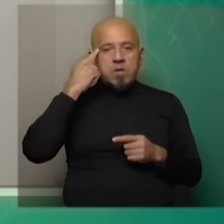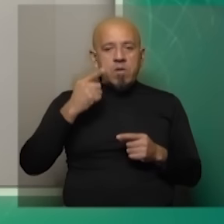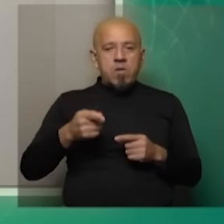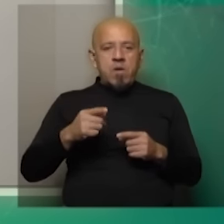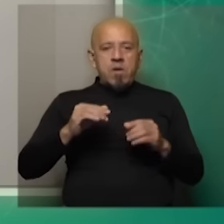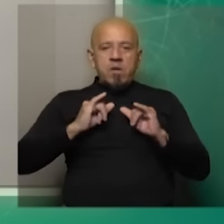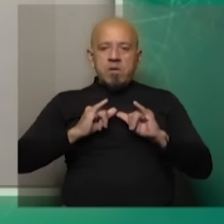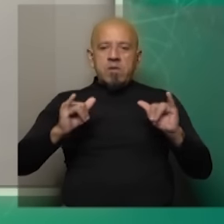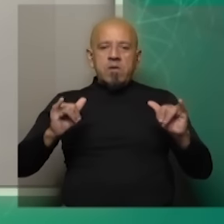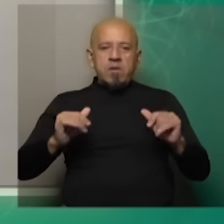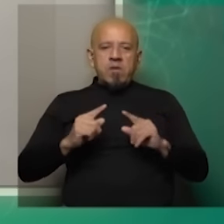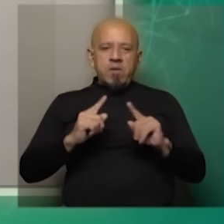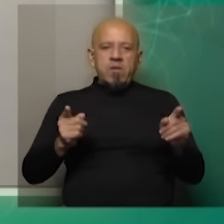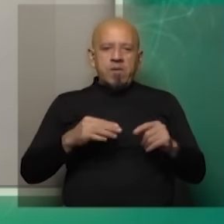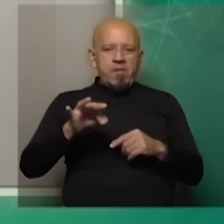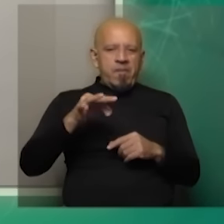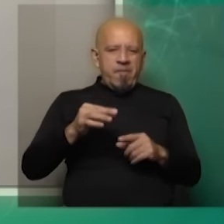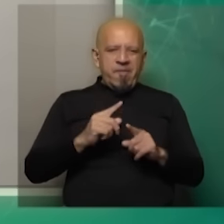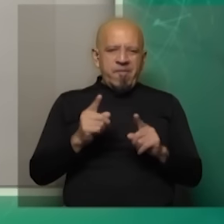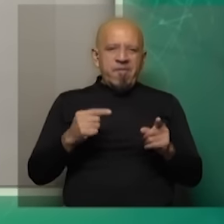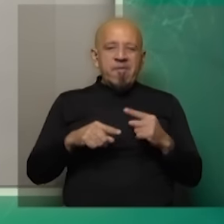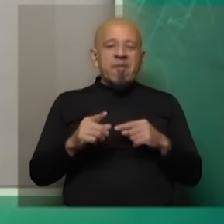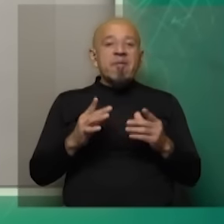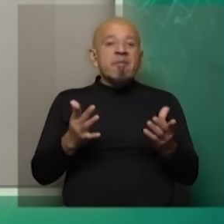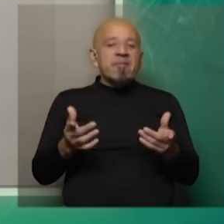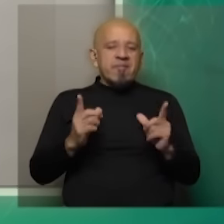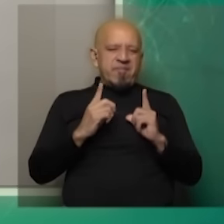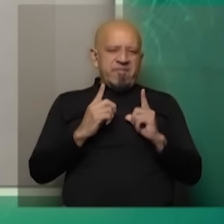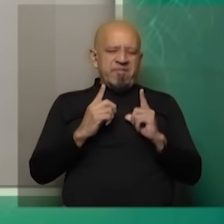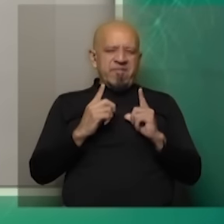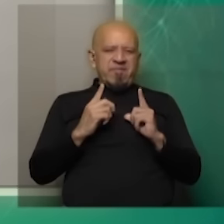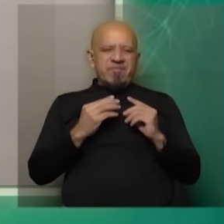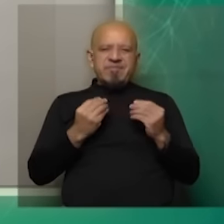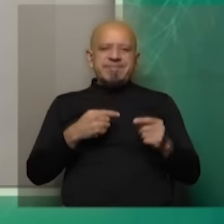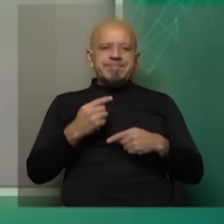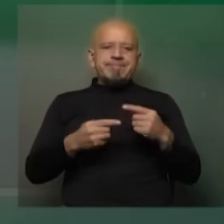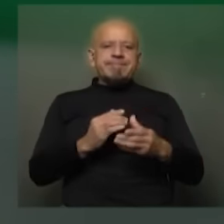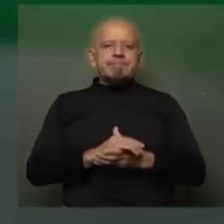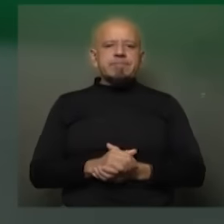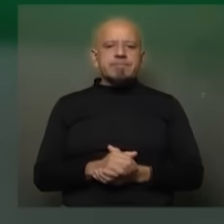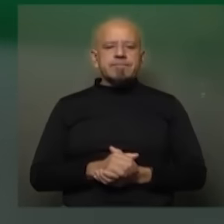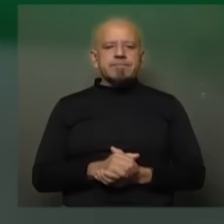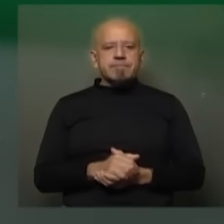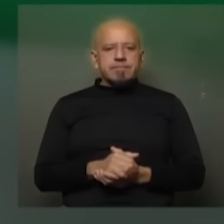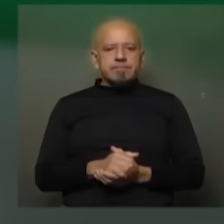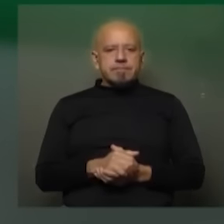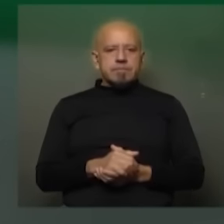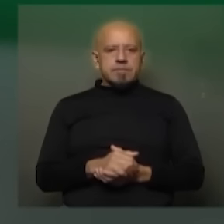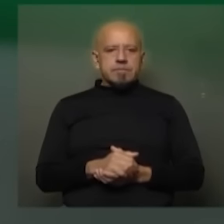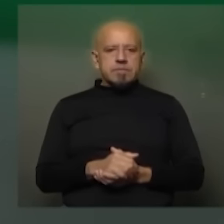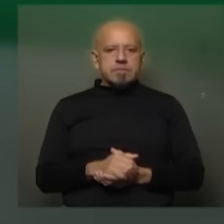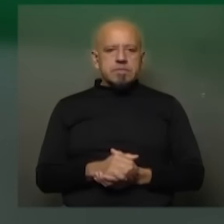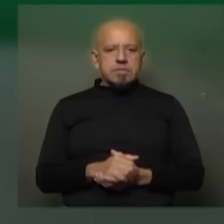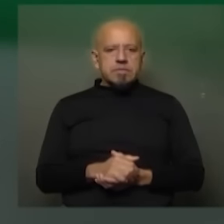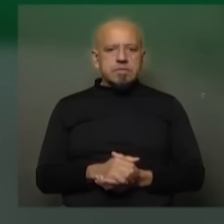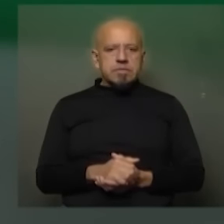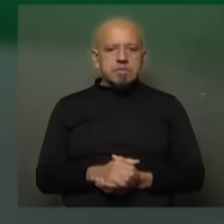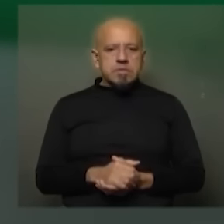del primer ataque no está sola, y veremos en definitiva cómo sigue. Y seguimos en tema, porque en Uruguay